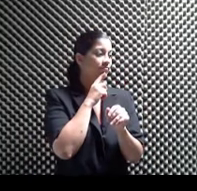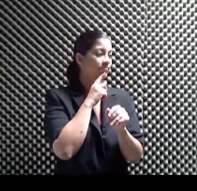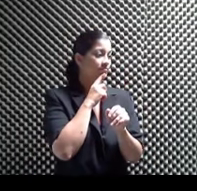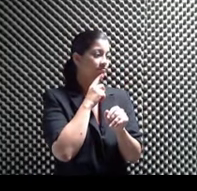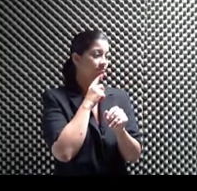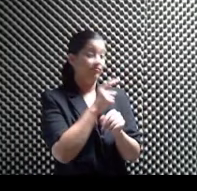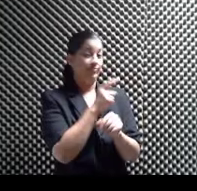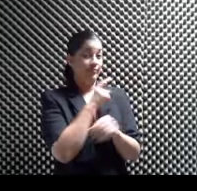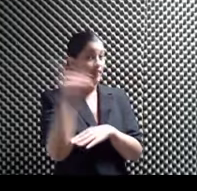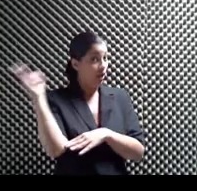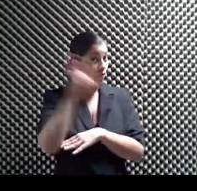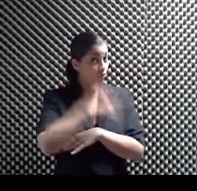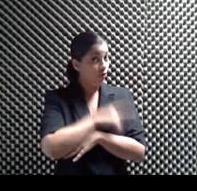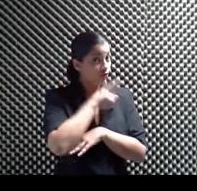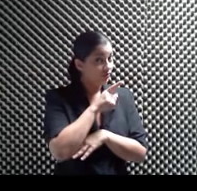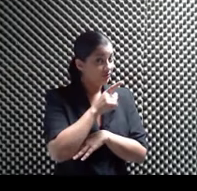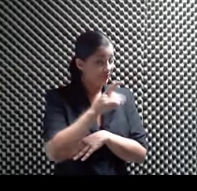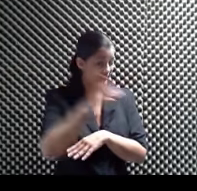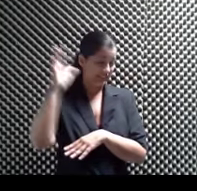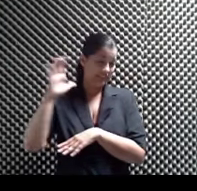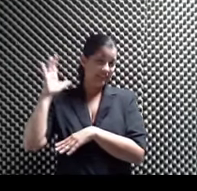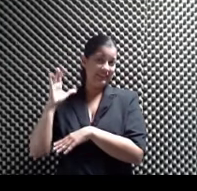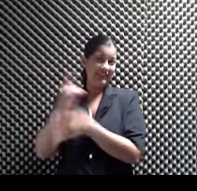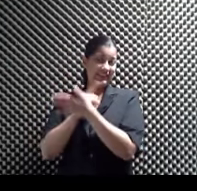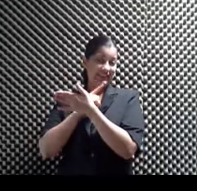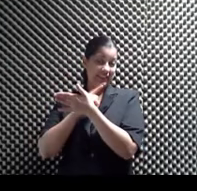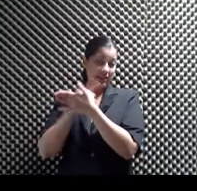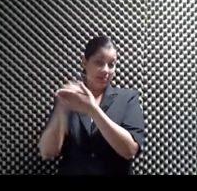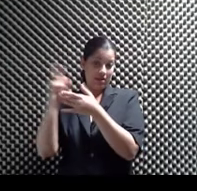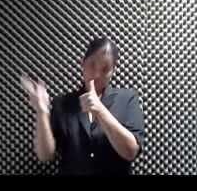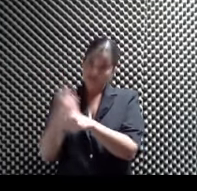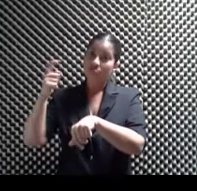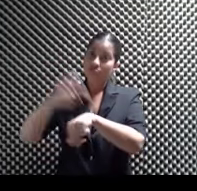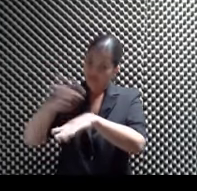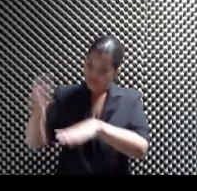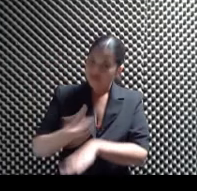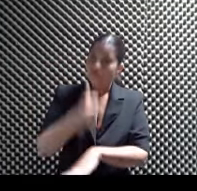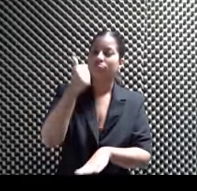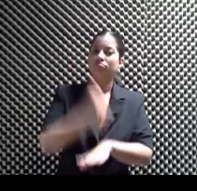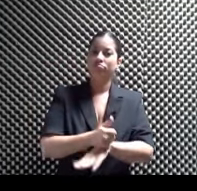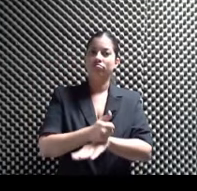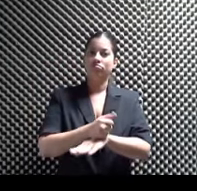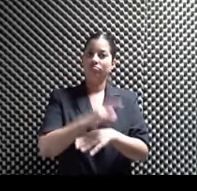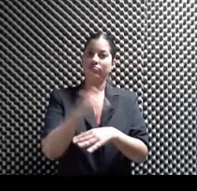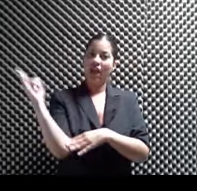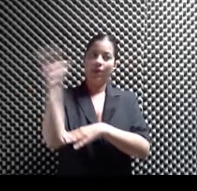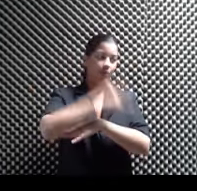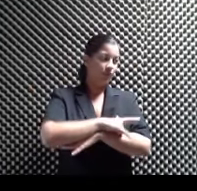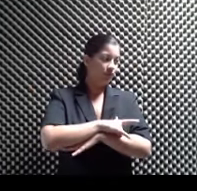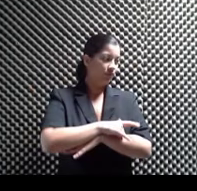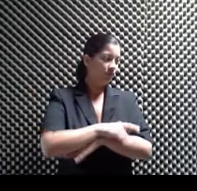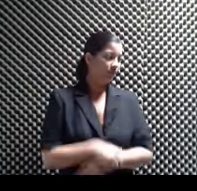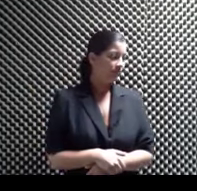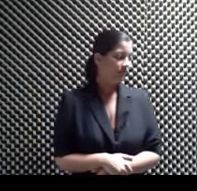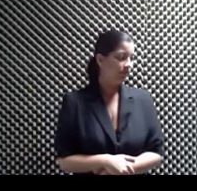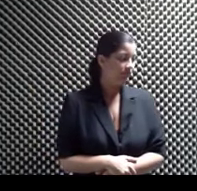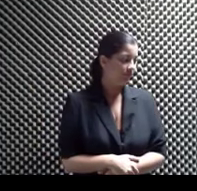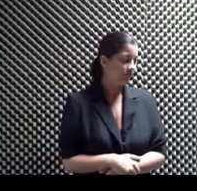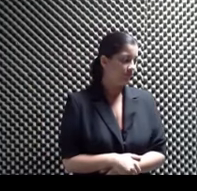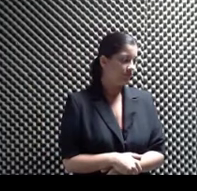Precisamente en esos años En esas semanas En que estaba Construyéndose El nuevo aeropuerto